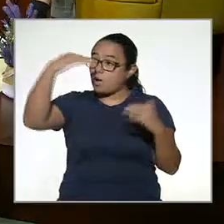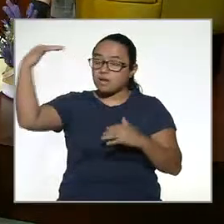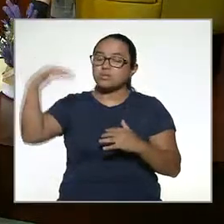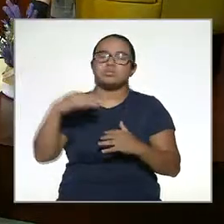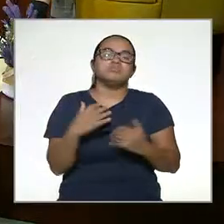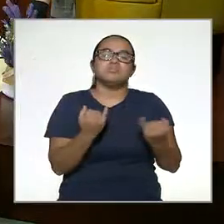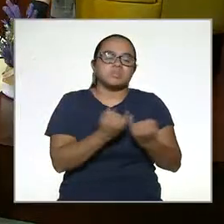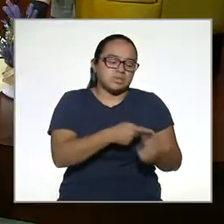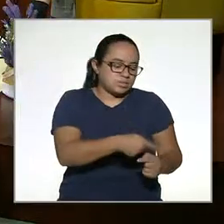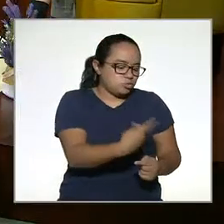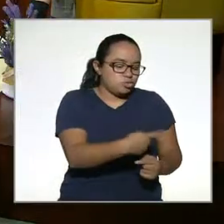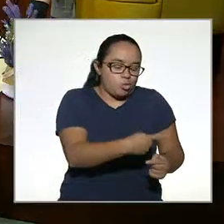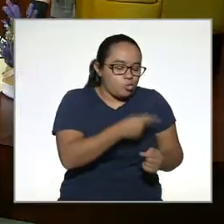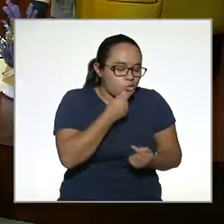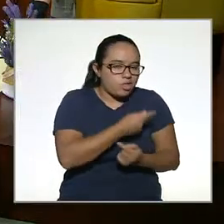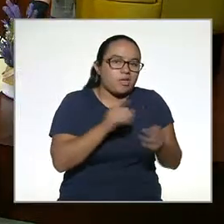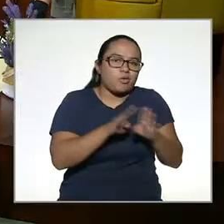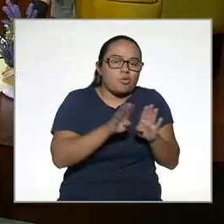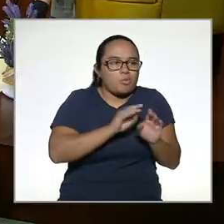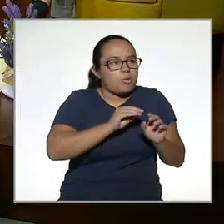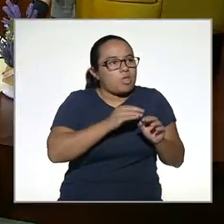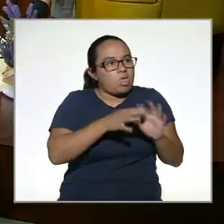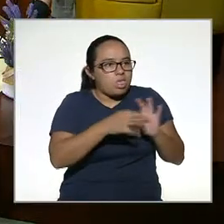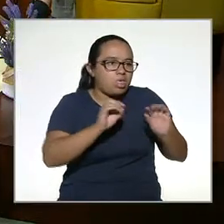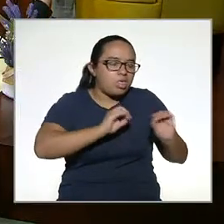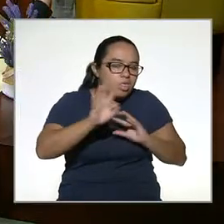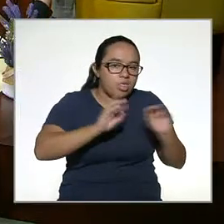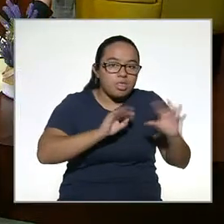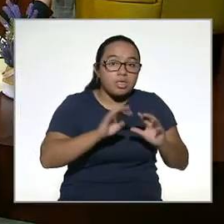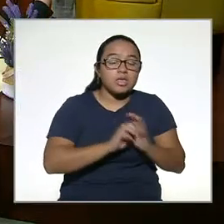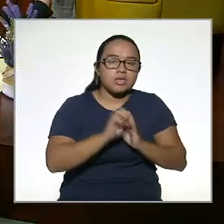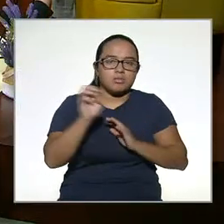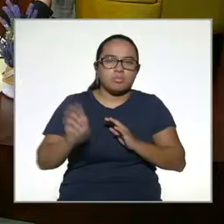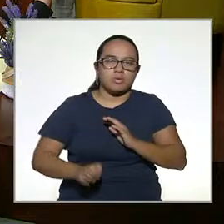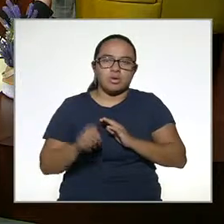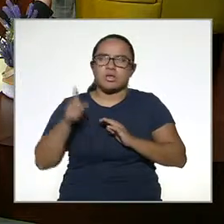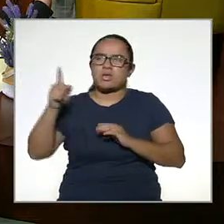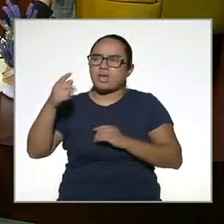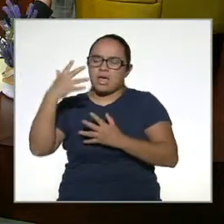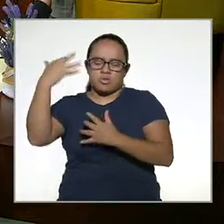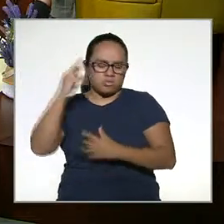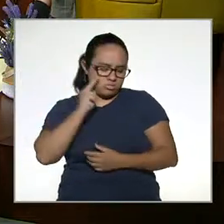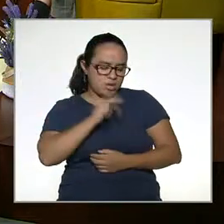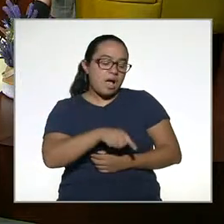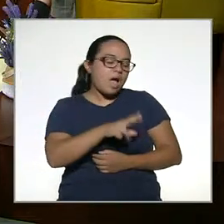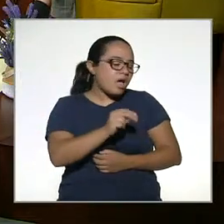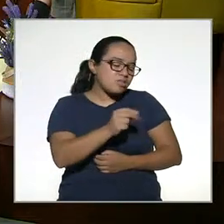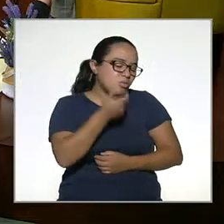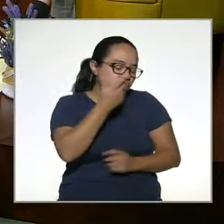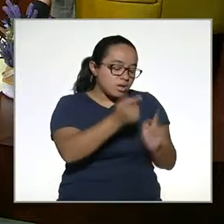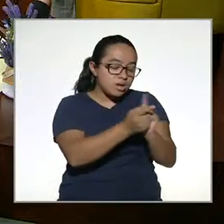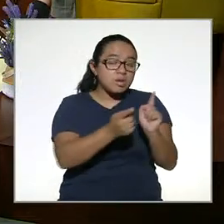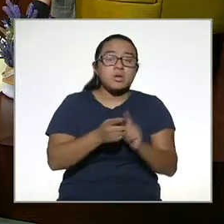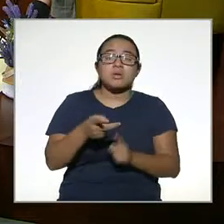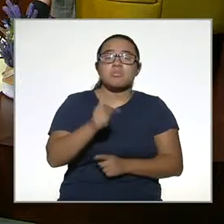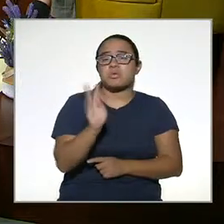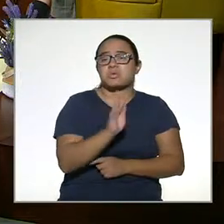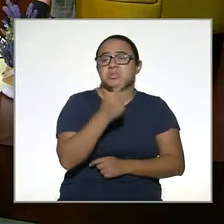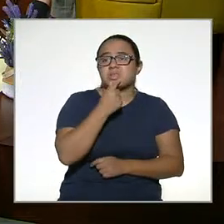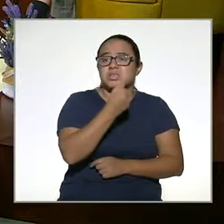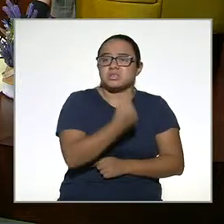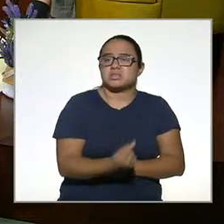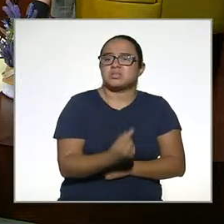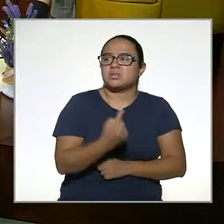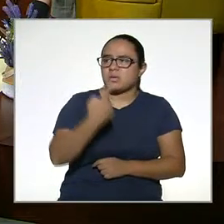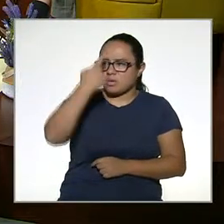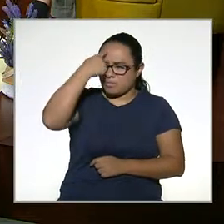niños y para lo que un adulto puede ser entendido como un acto de extroversión o introversión eventualmente para el niño puede ser por ejemplo un acto de